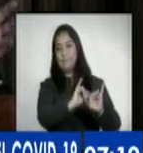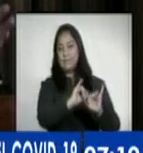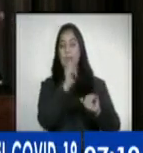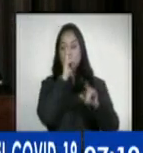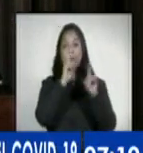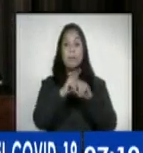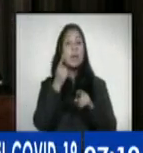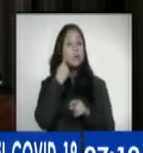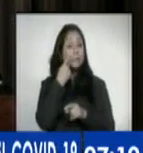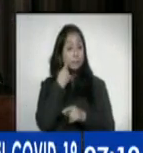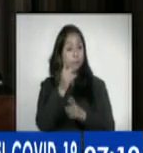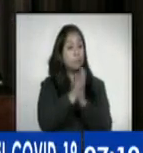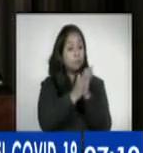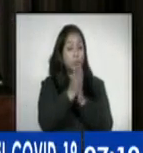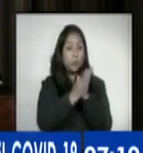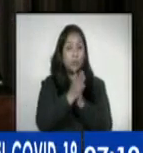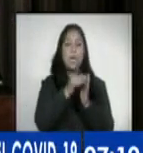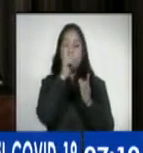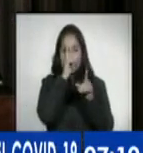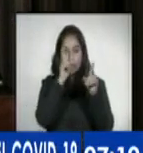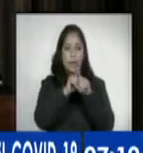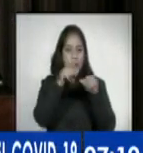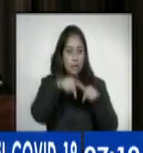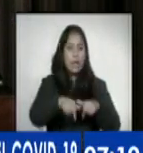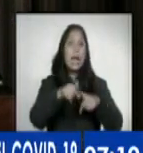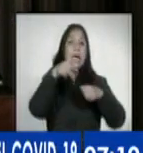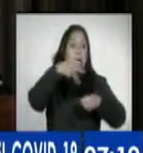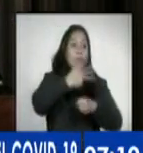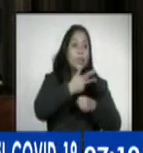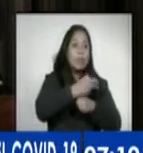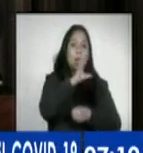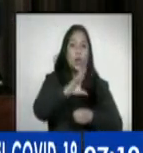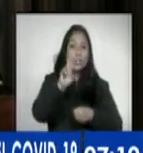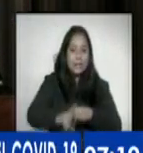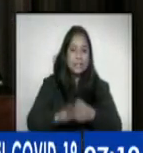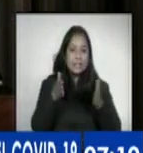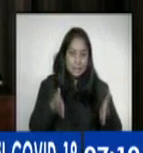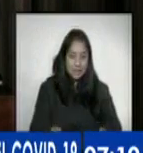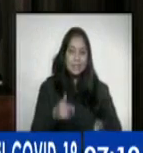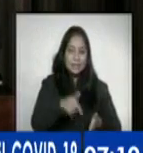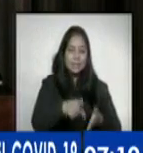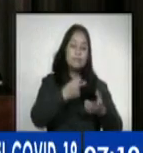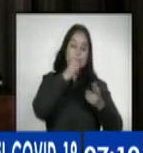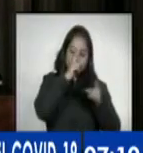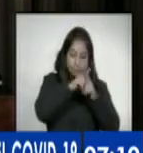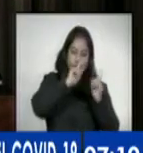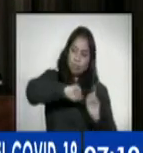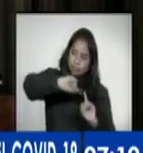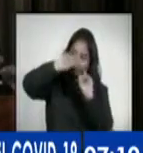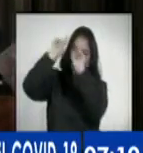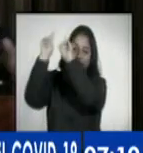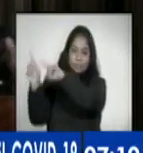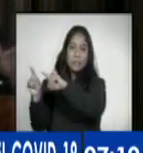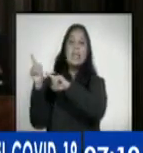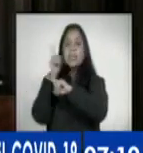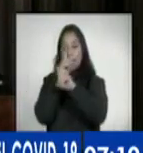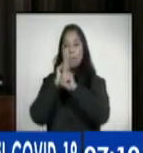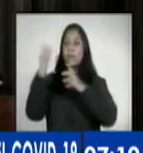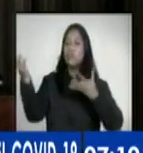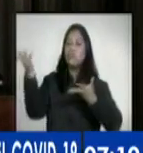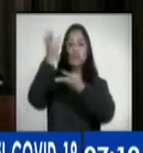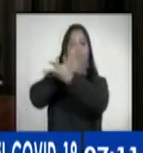aprovechar a llevar a unos costarricenses que se quedaron atrapados en Guatemala, los vamos a llevar y van a venir los guatemaltecos. Y